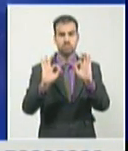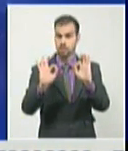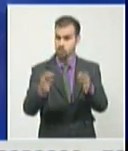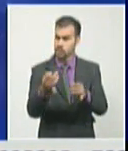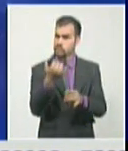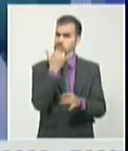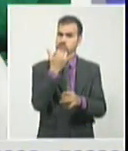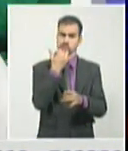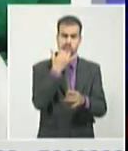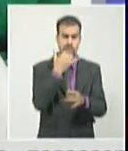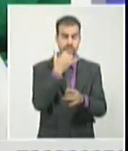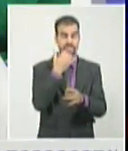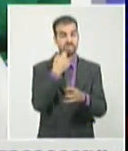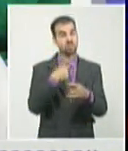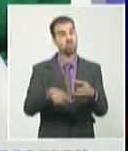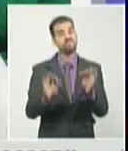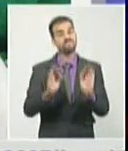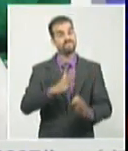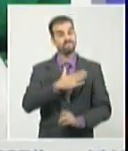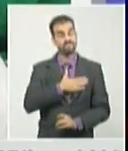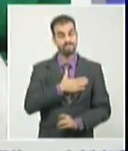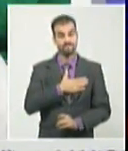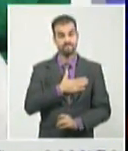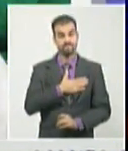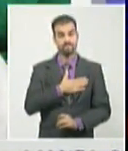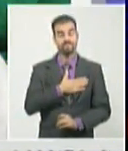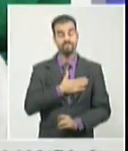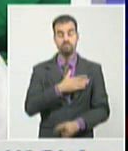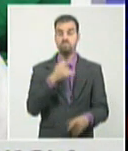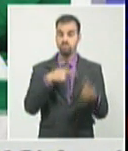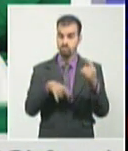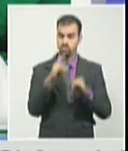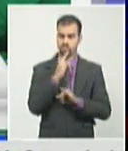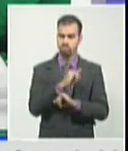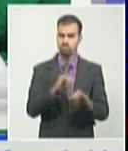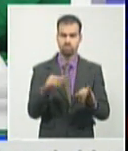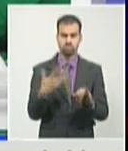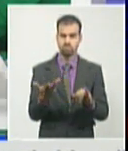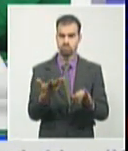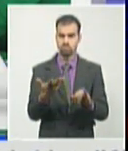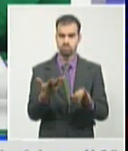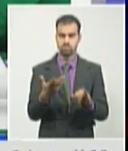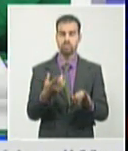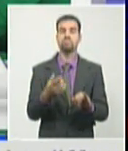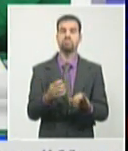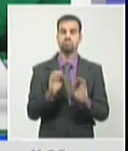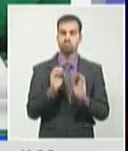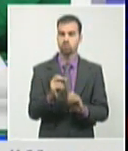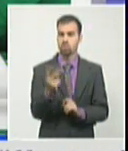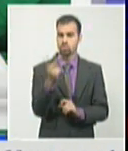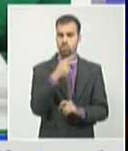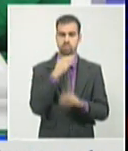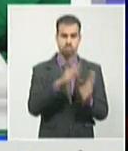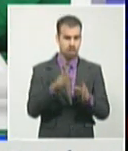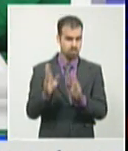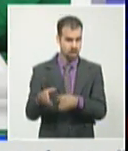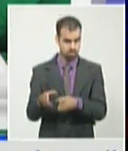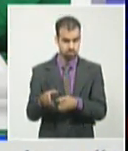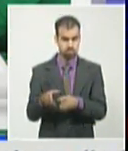lamentablemente tenemos que comenzar la conferencia informando del fallecimiento de dos personas